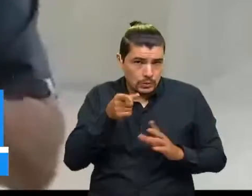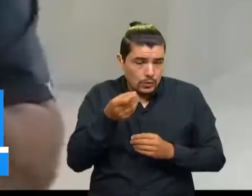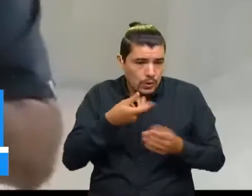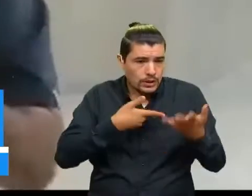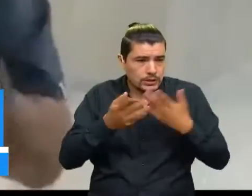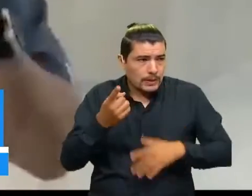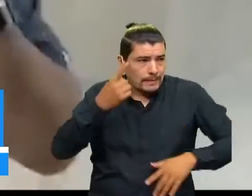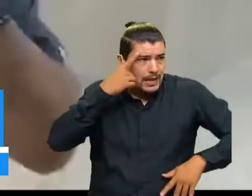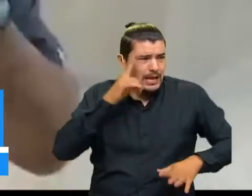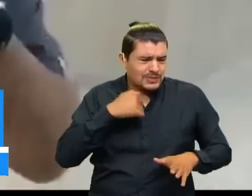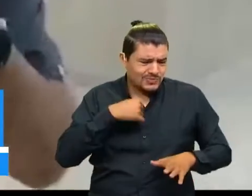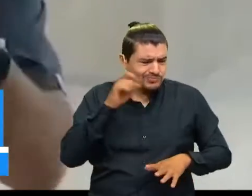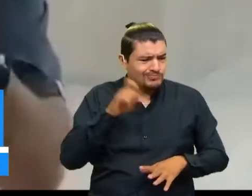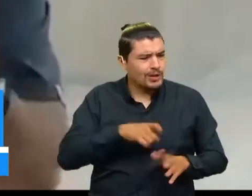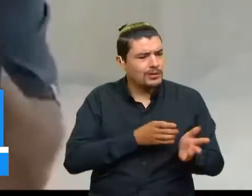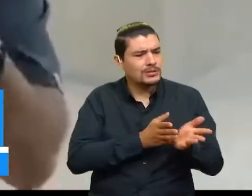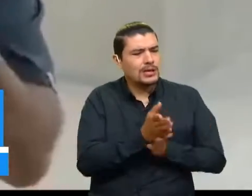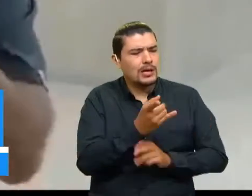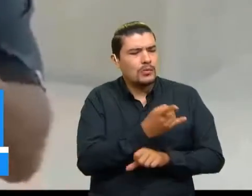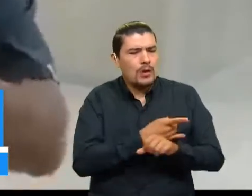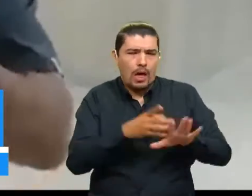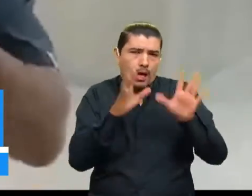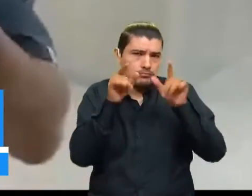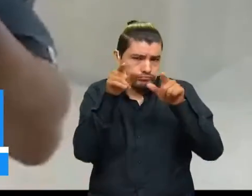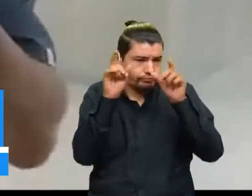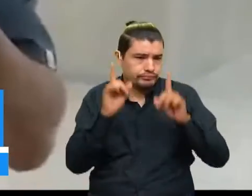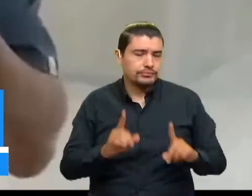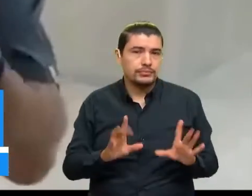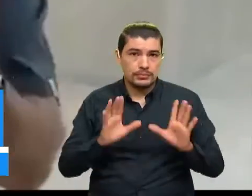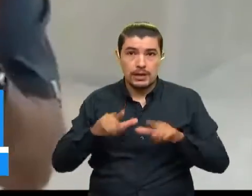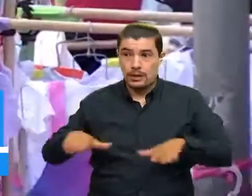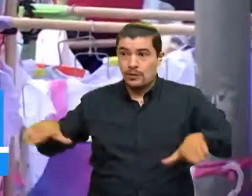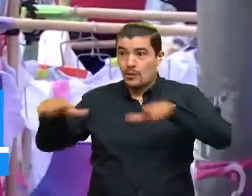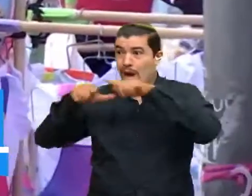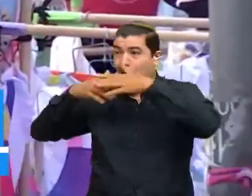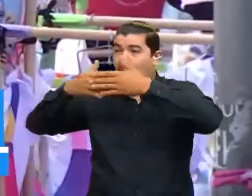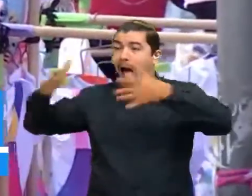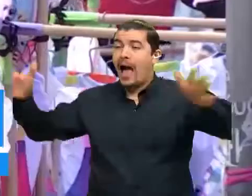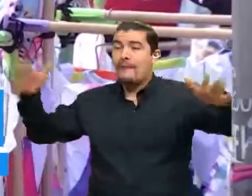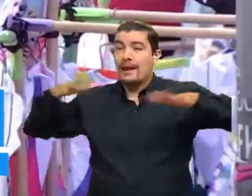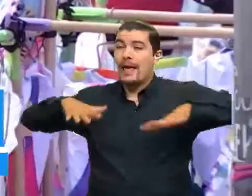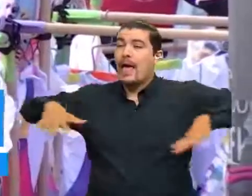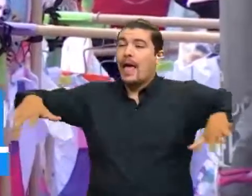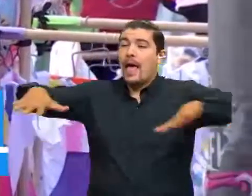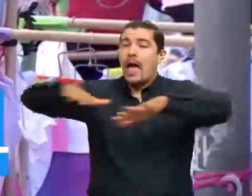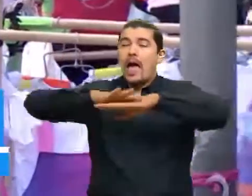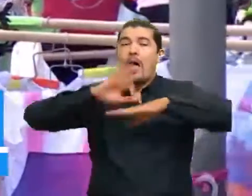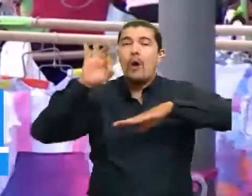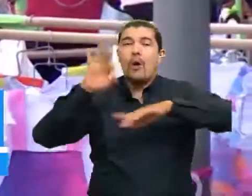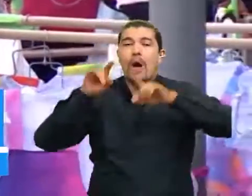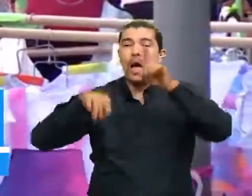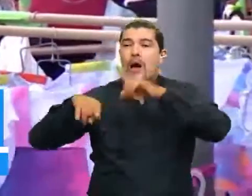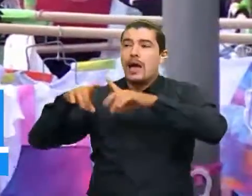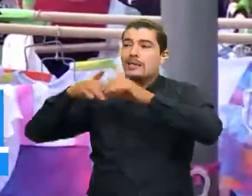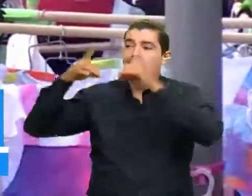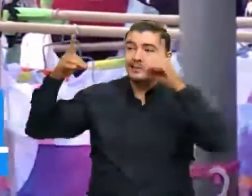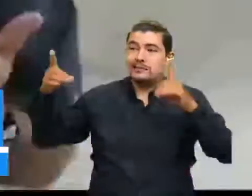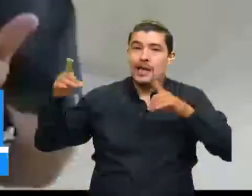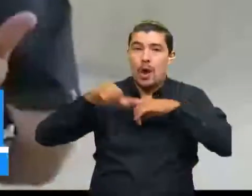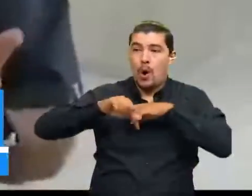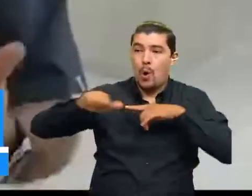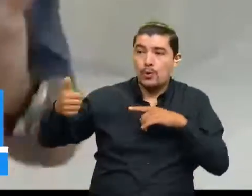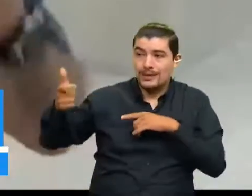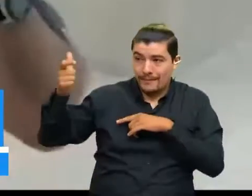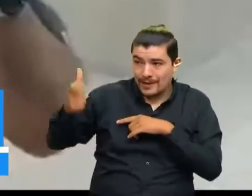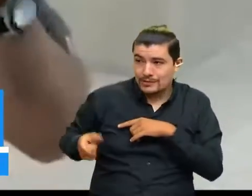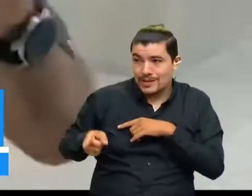unas condiciones, es cuando estemos en espacio abierto, cuando estemos precisamente con cierta distancia de otra persona que pueda